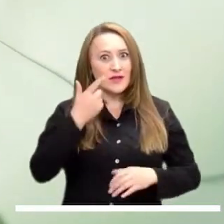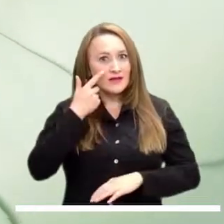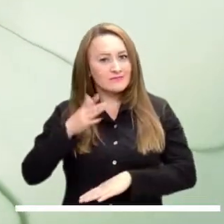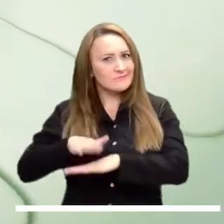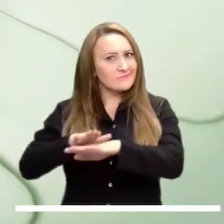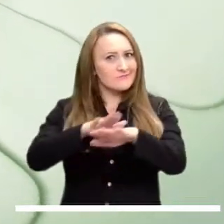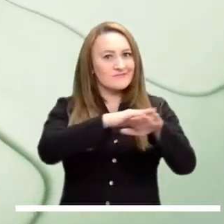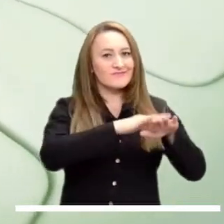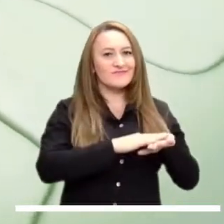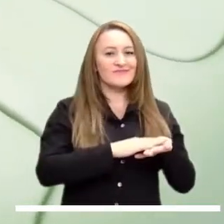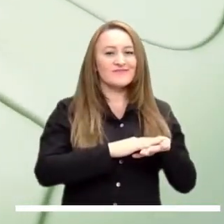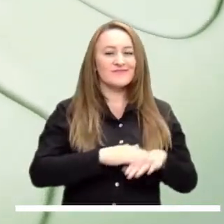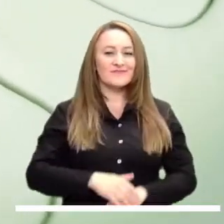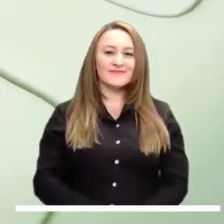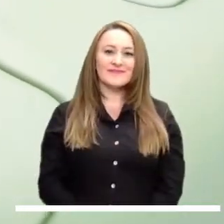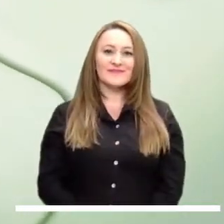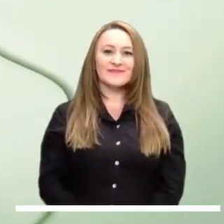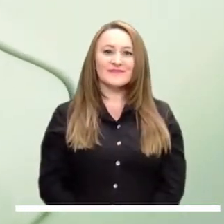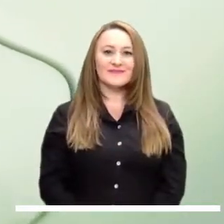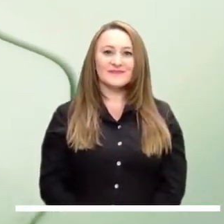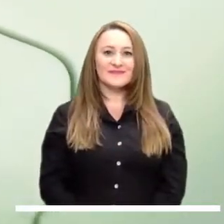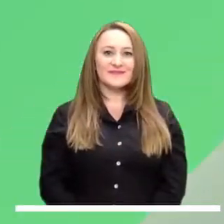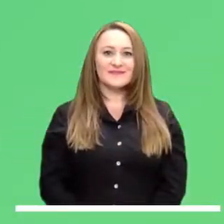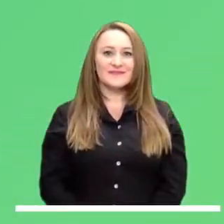sur de la ciudad durante la tarde.